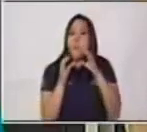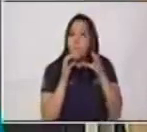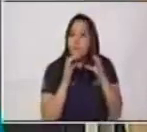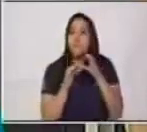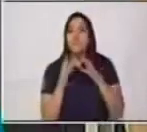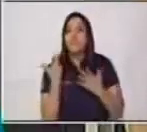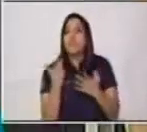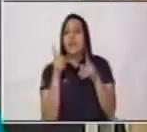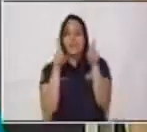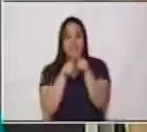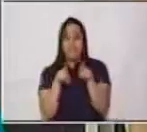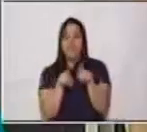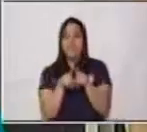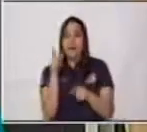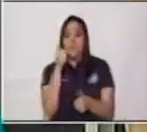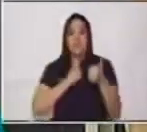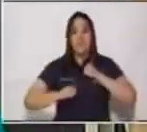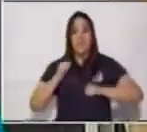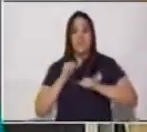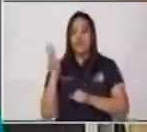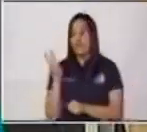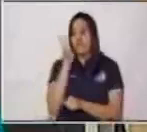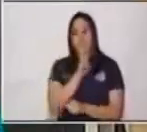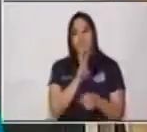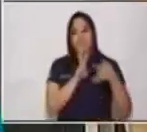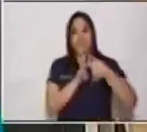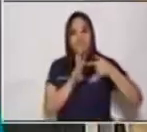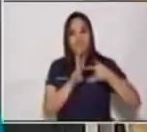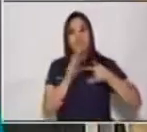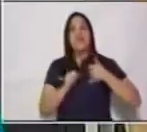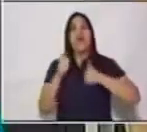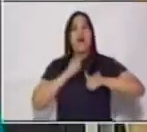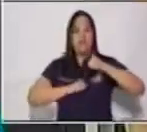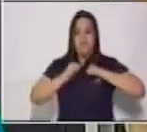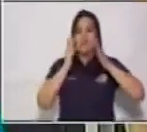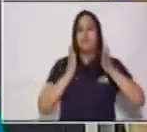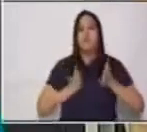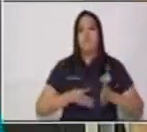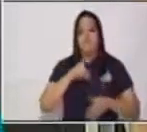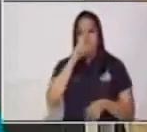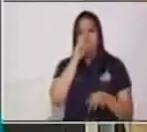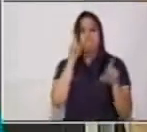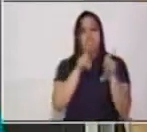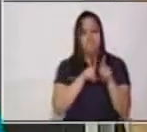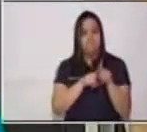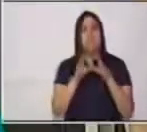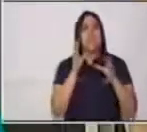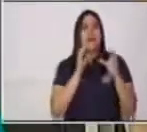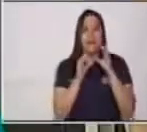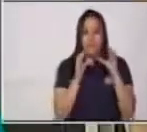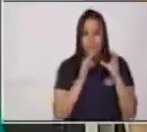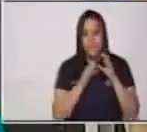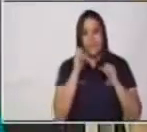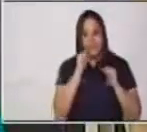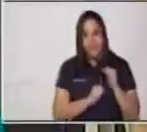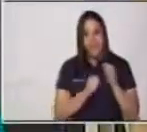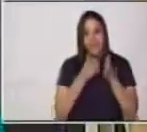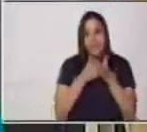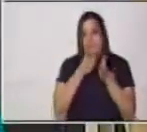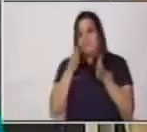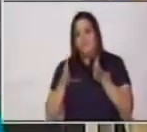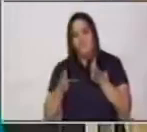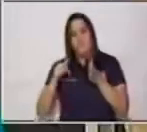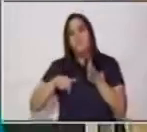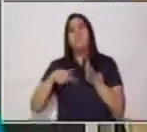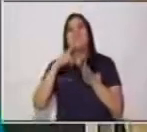igual que en este entremés del género dramático, también podemos encontrar una trama conversacional y una trama